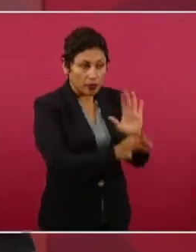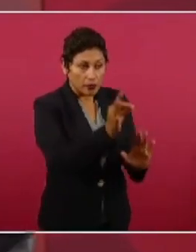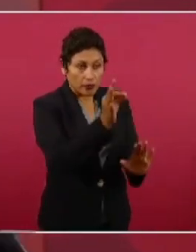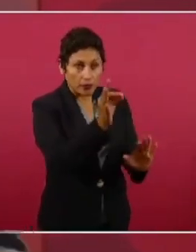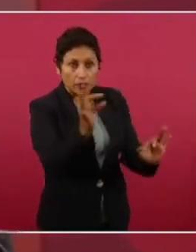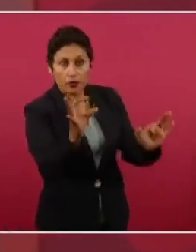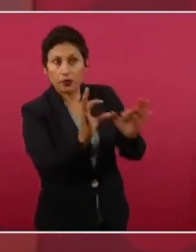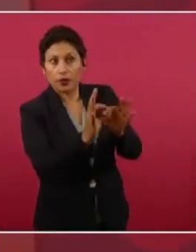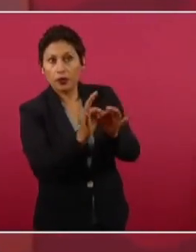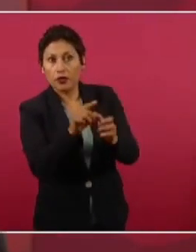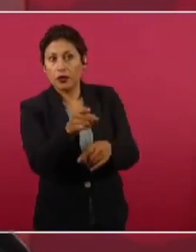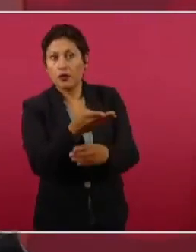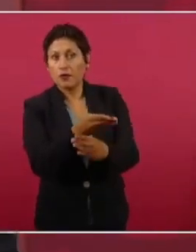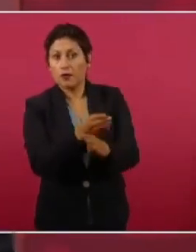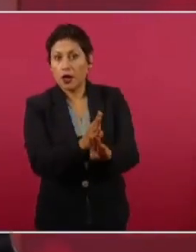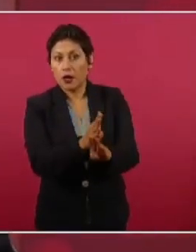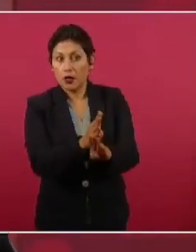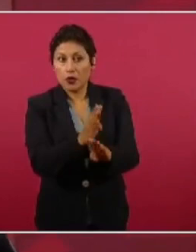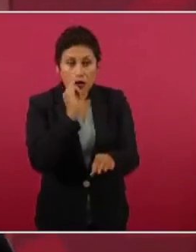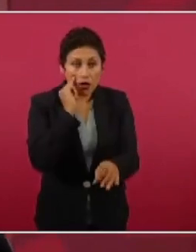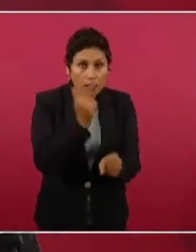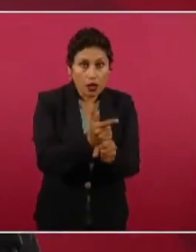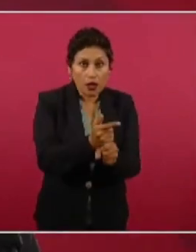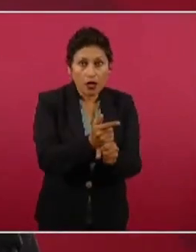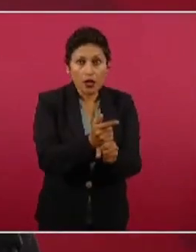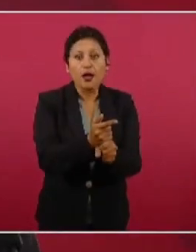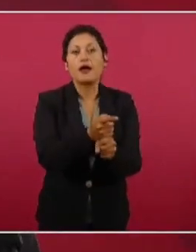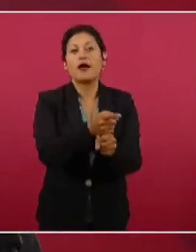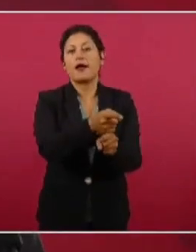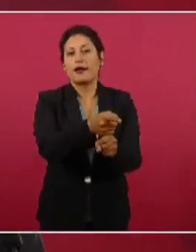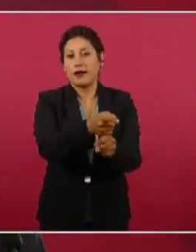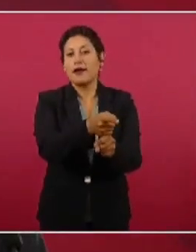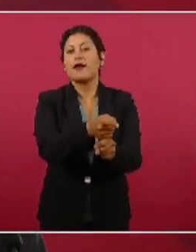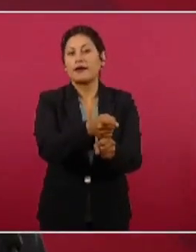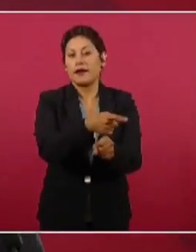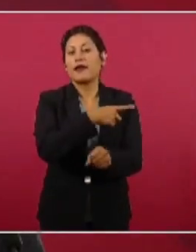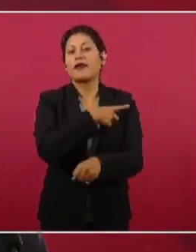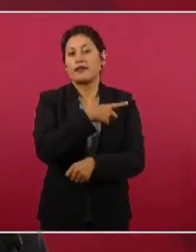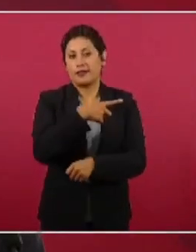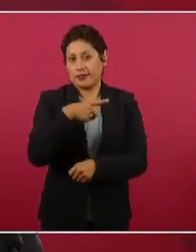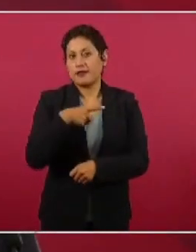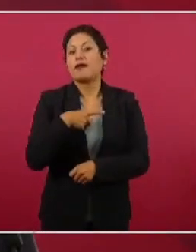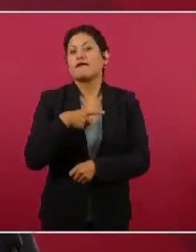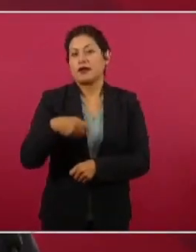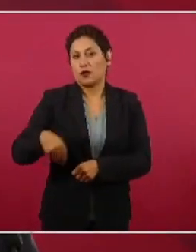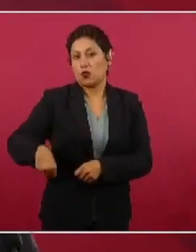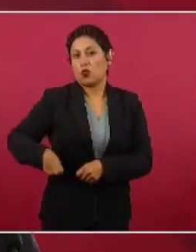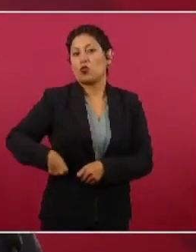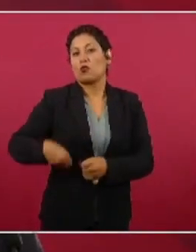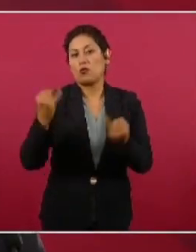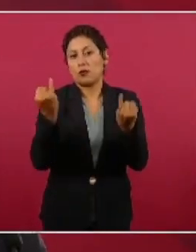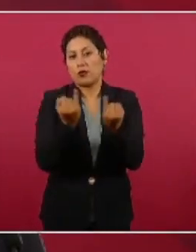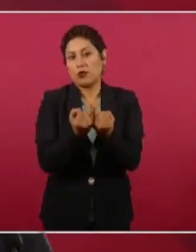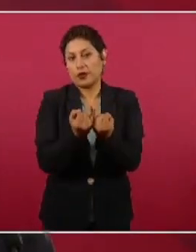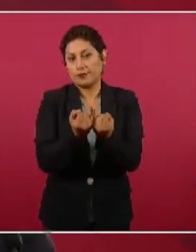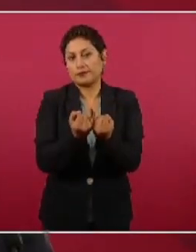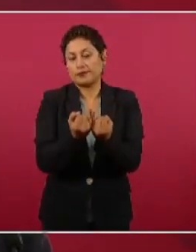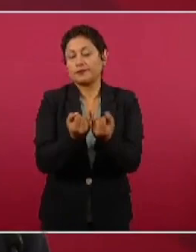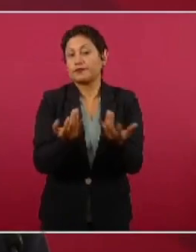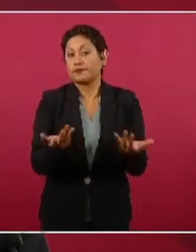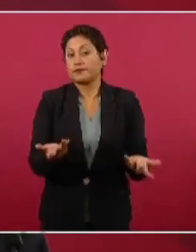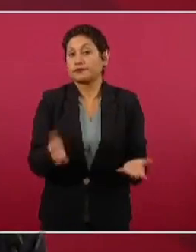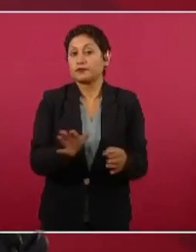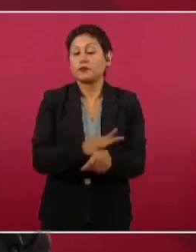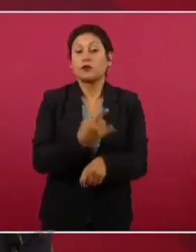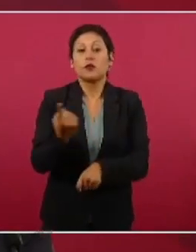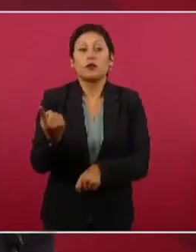responsabilidad del banco, quien tiene que responder es el banco, porque por lo